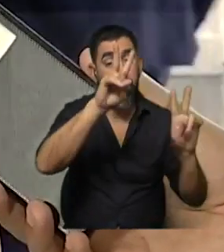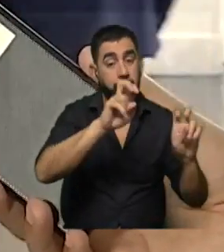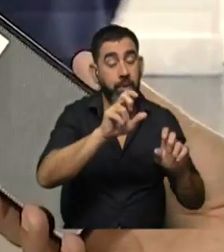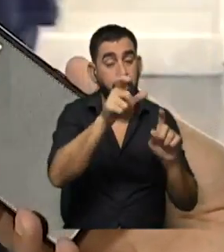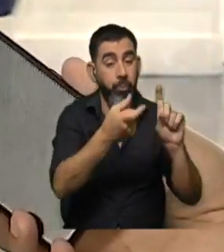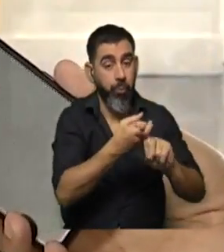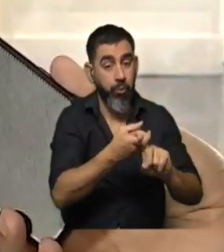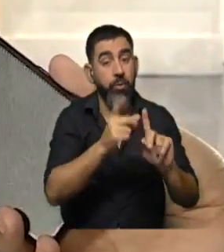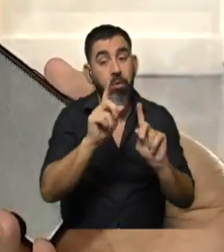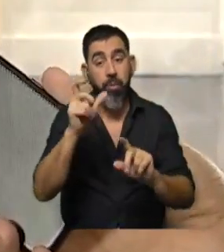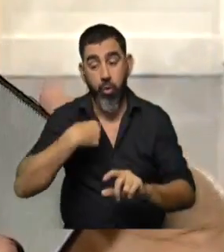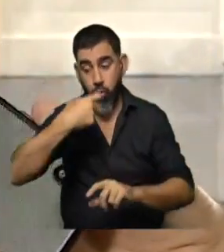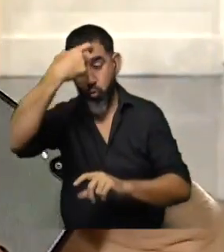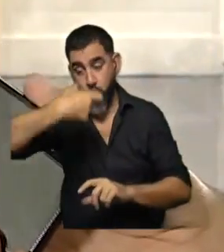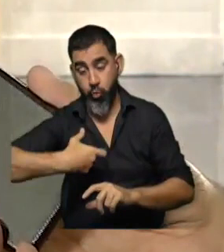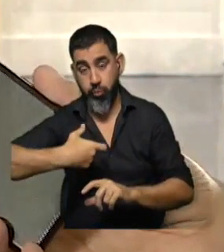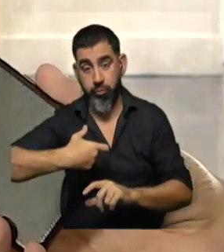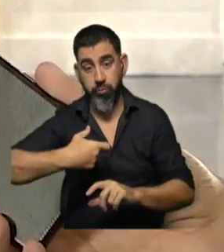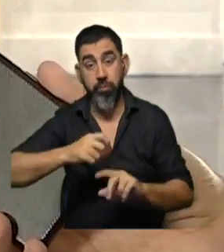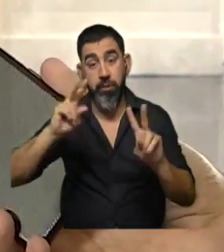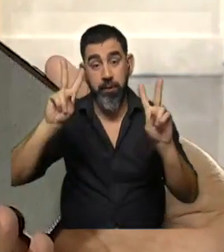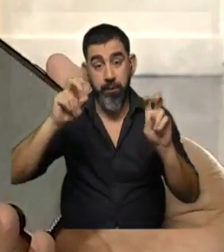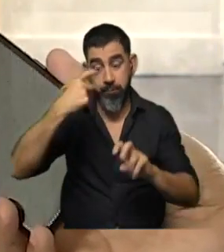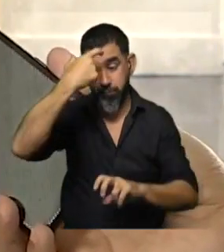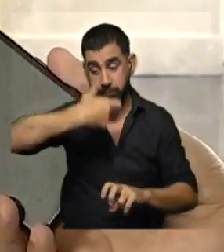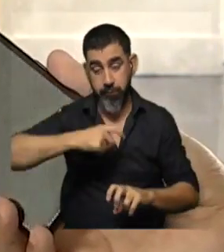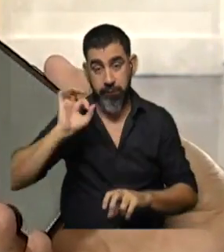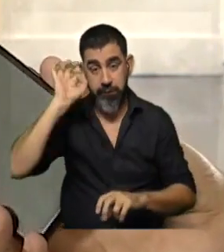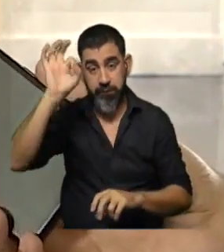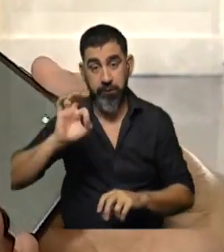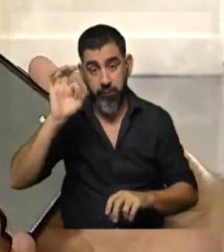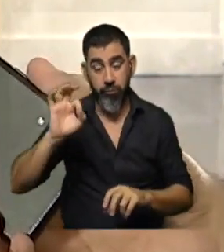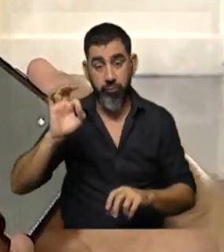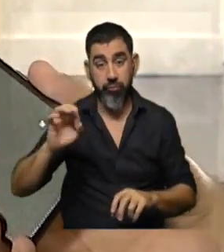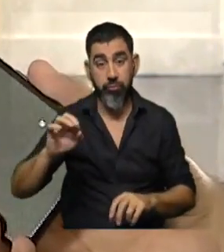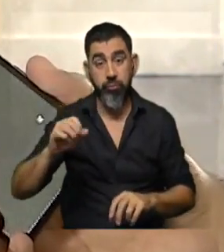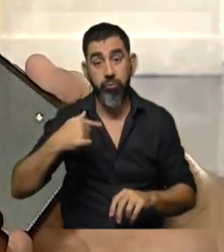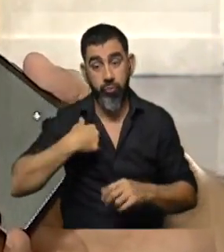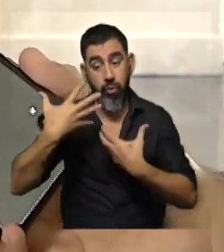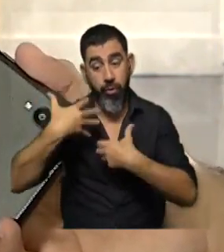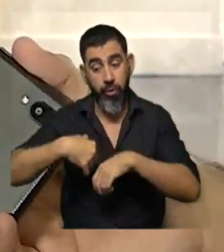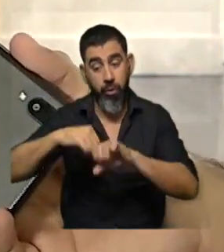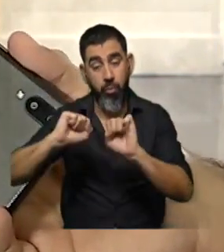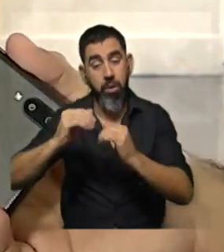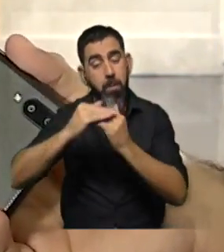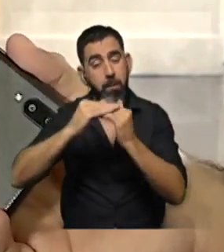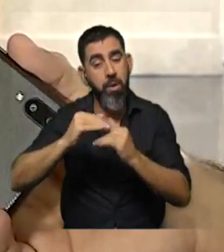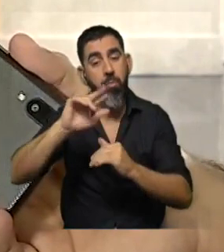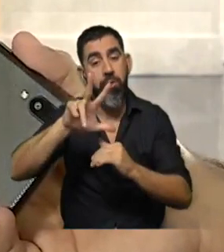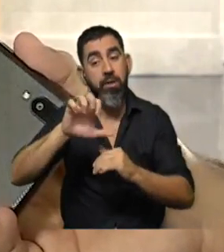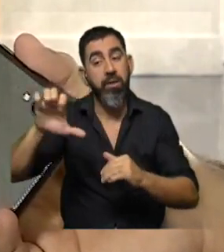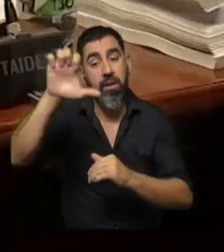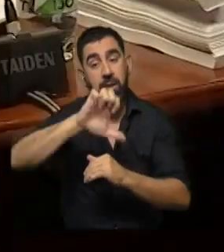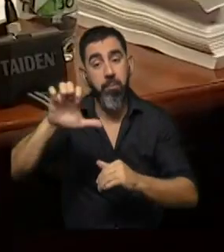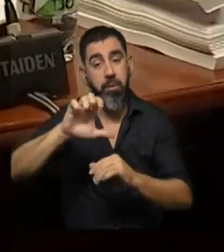el consejo Pero el que corresponde al obligado en la parte que le corresponde al obligado yo logré detectar no menos de tres